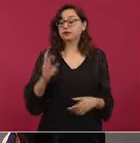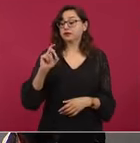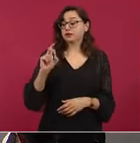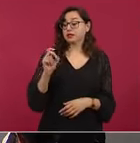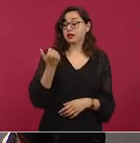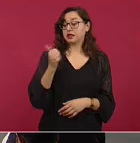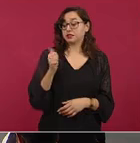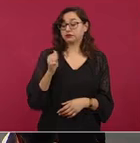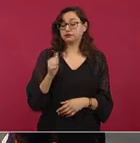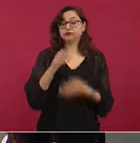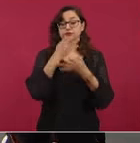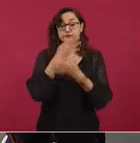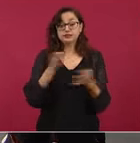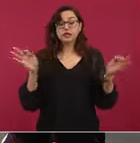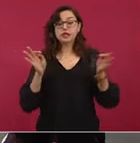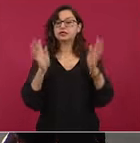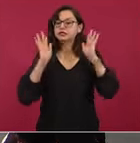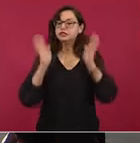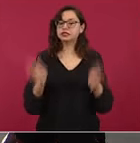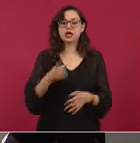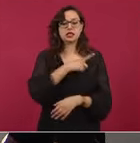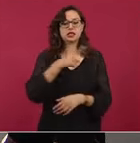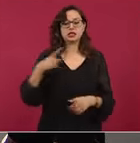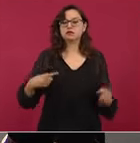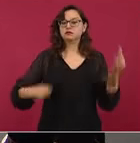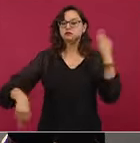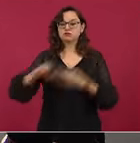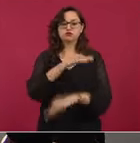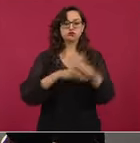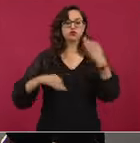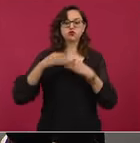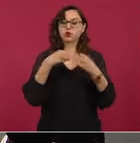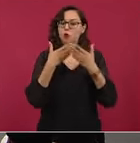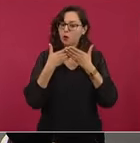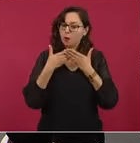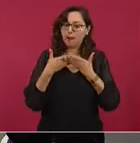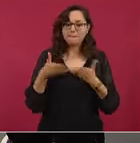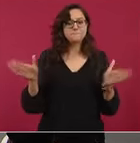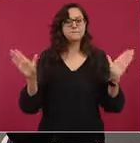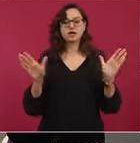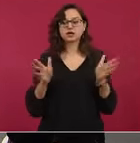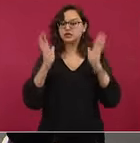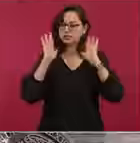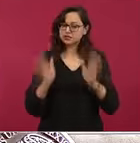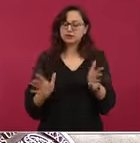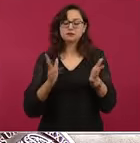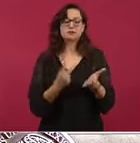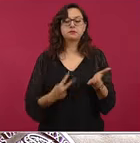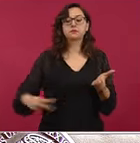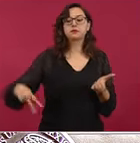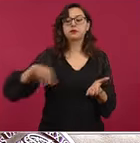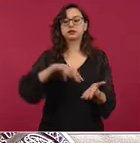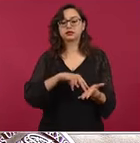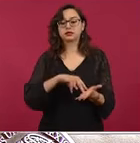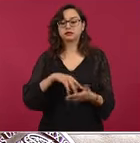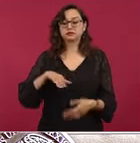agosto, ya deberían abrir todas las escuelas. Termino con un elemento crucial que ya lo señaló la